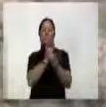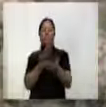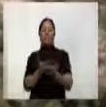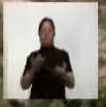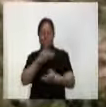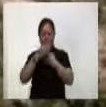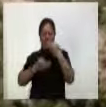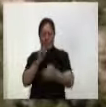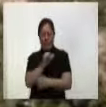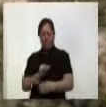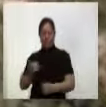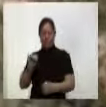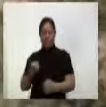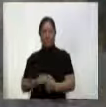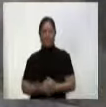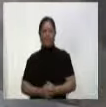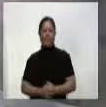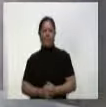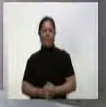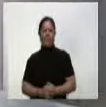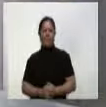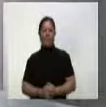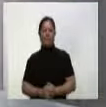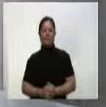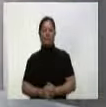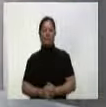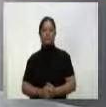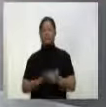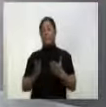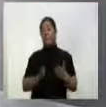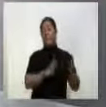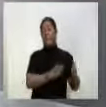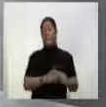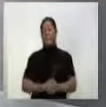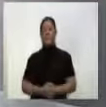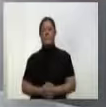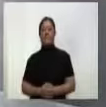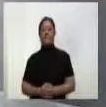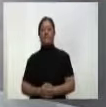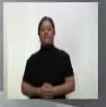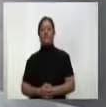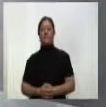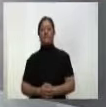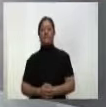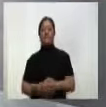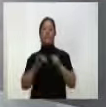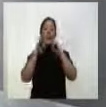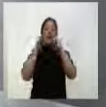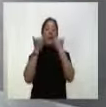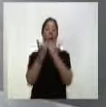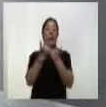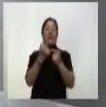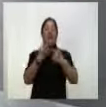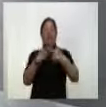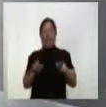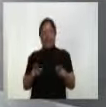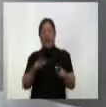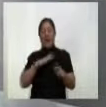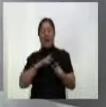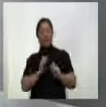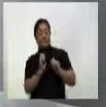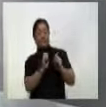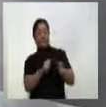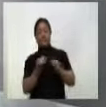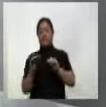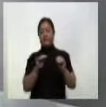Morales, Ahora Noticias. Por otra parte, diversas organizaciones civiles entregaron la Agenda de